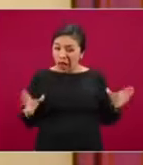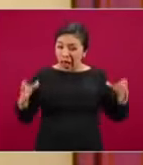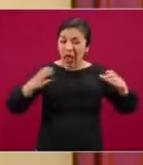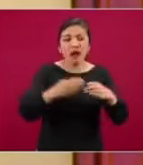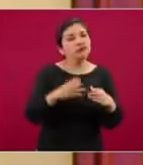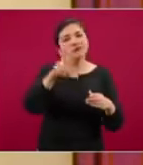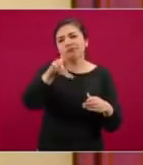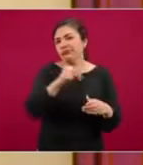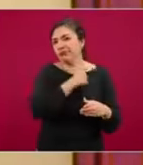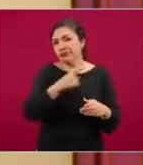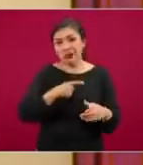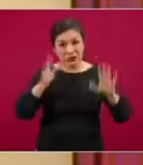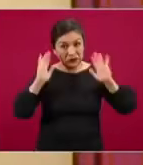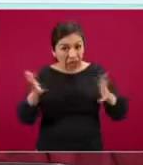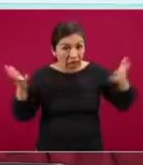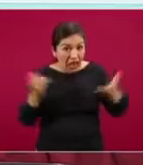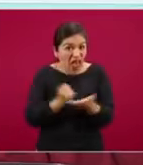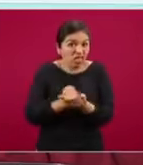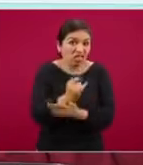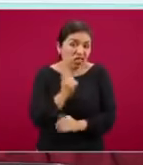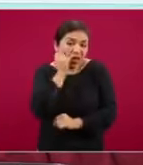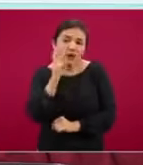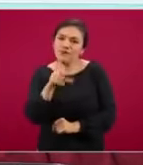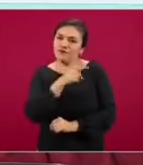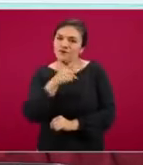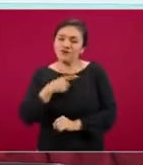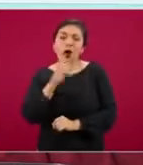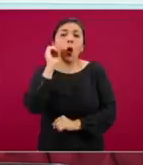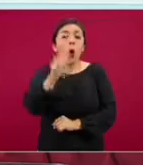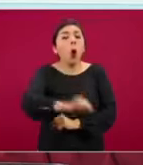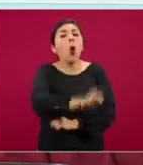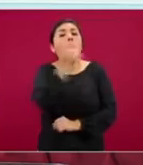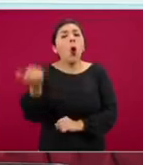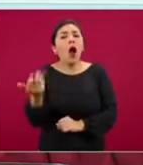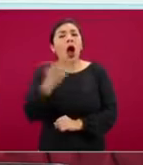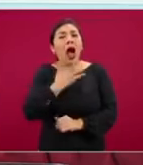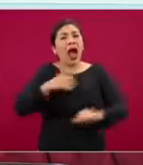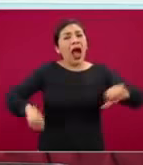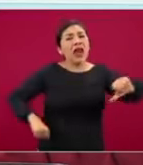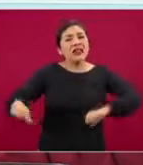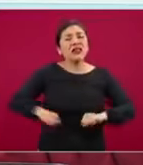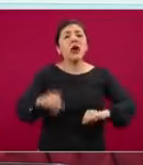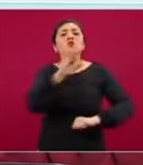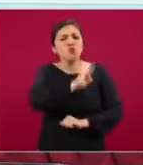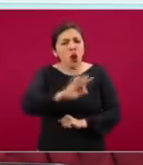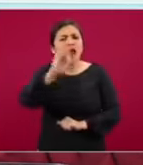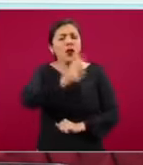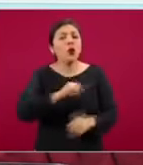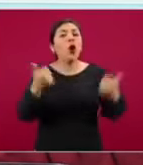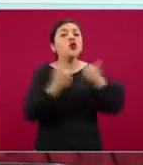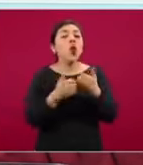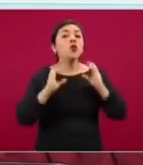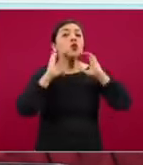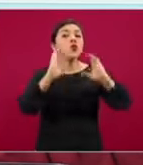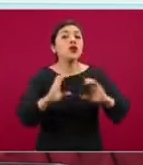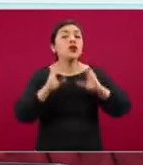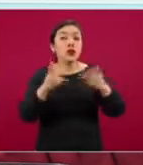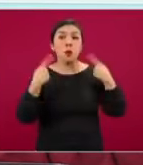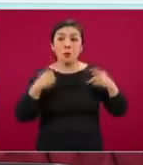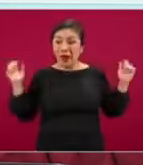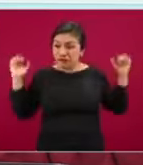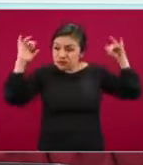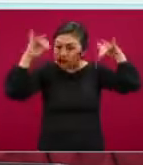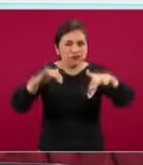deberían de todavía realizarse, o aquellas que en su momento pueden llevarse a cabo siempre y cuando se mantenga un aforo